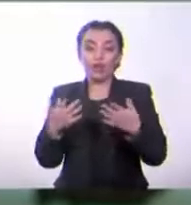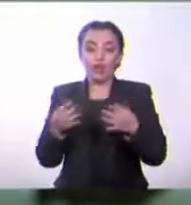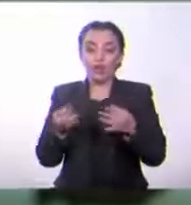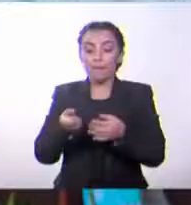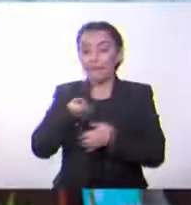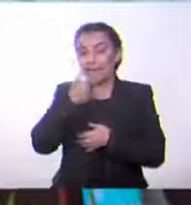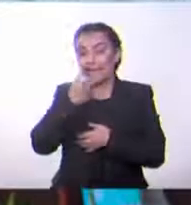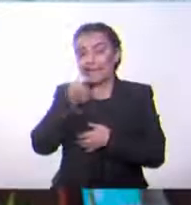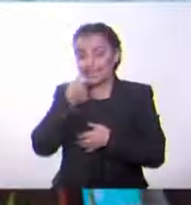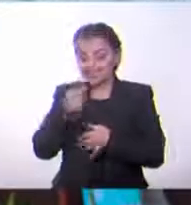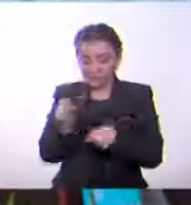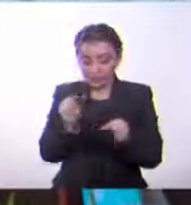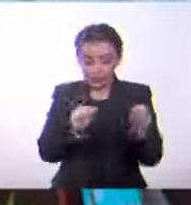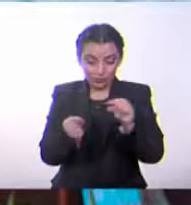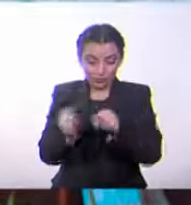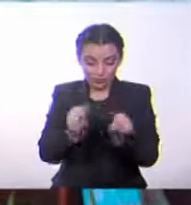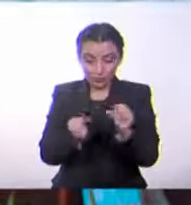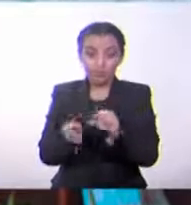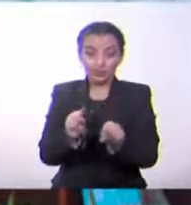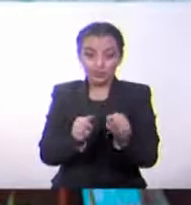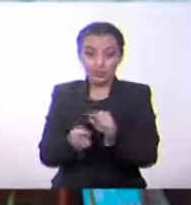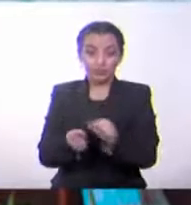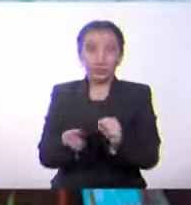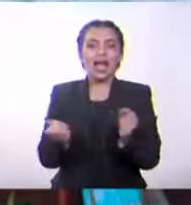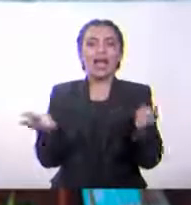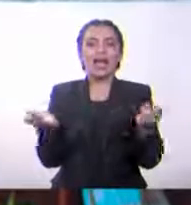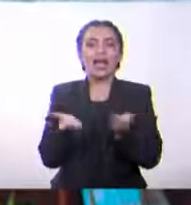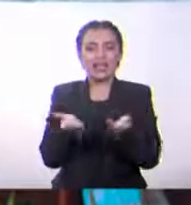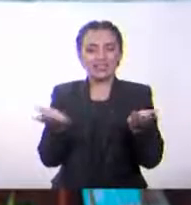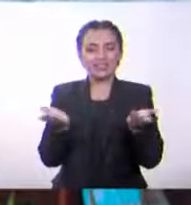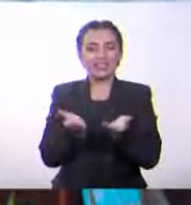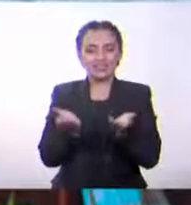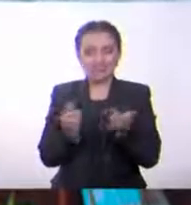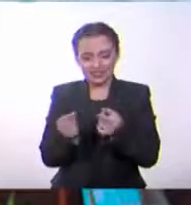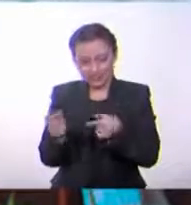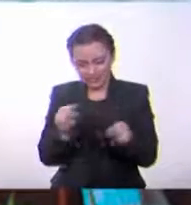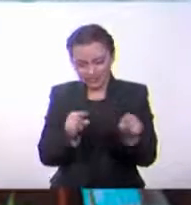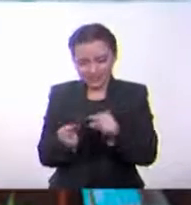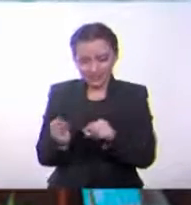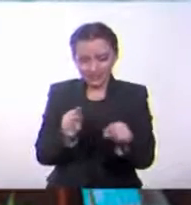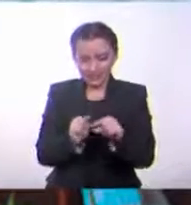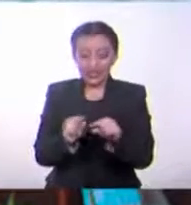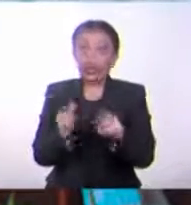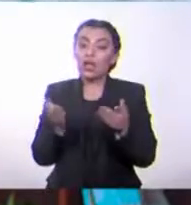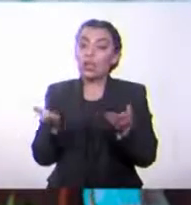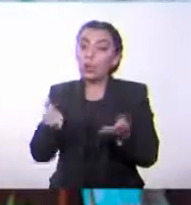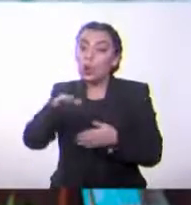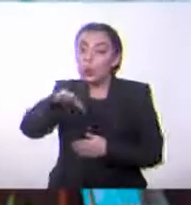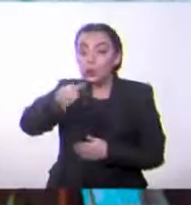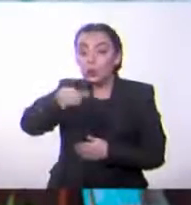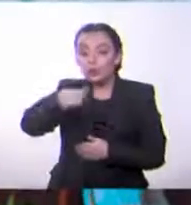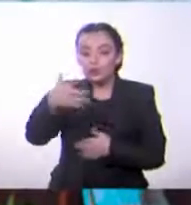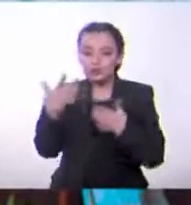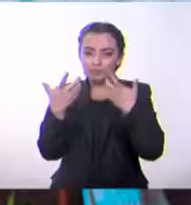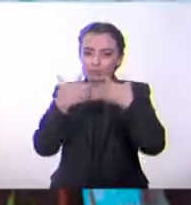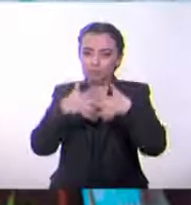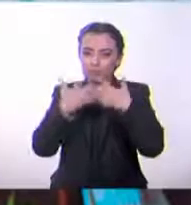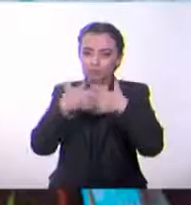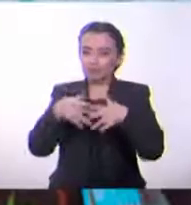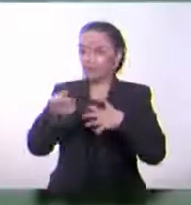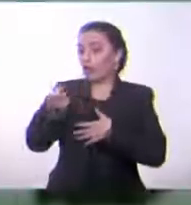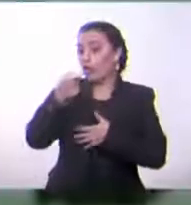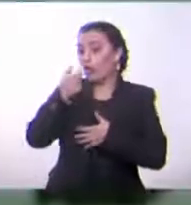medicina, para la fabricación y aplicación o administración de los